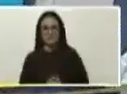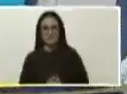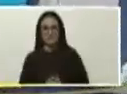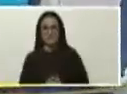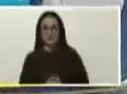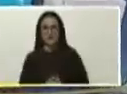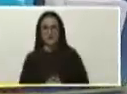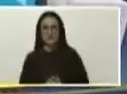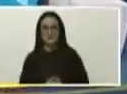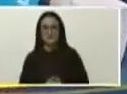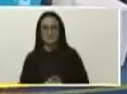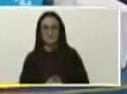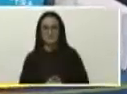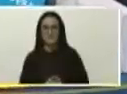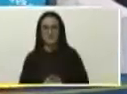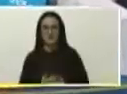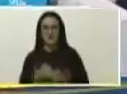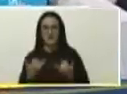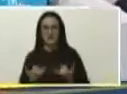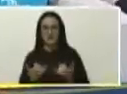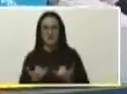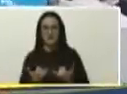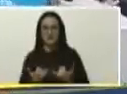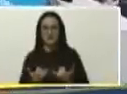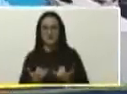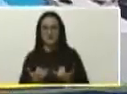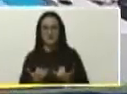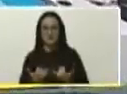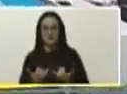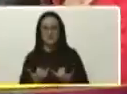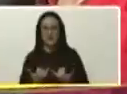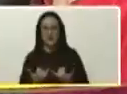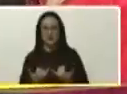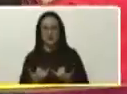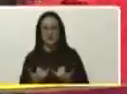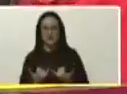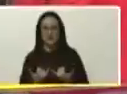Y así tener, más temprano que tarde,